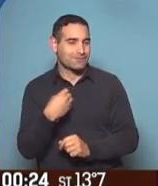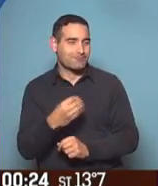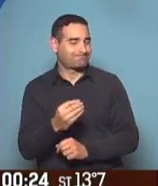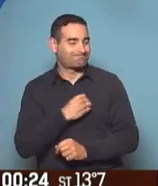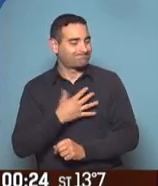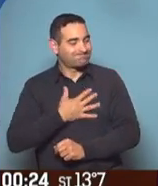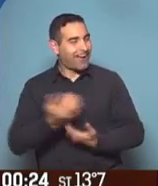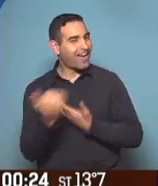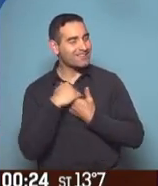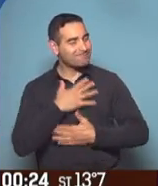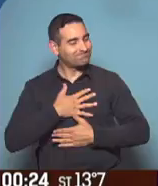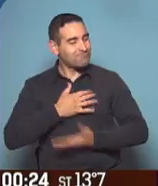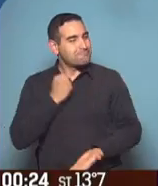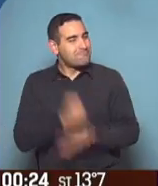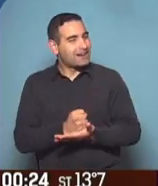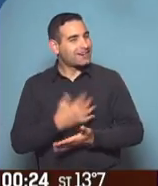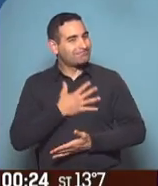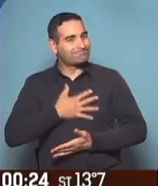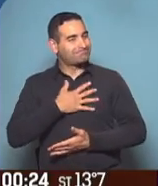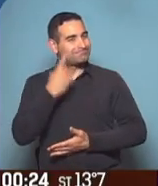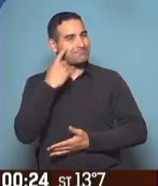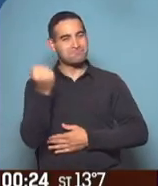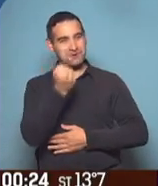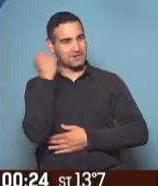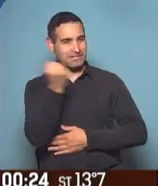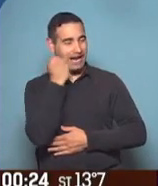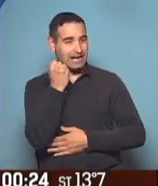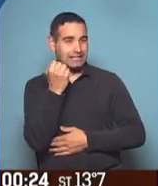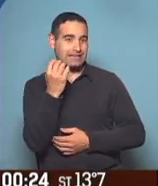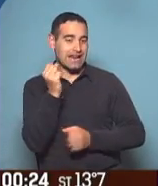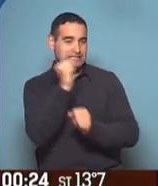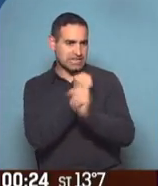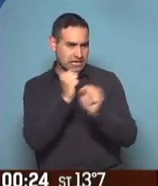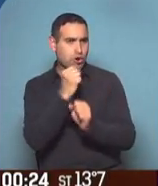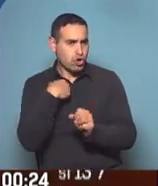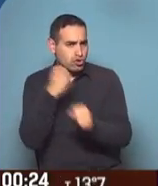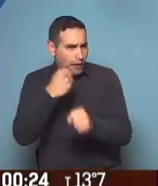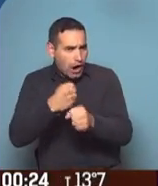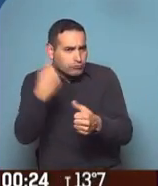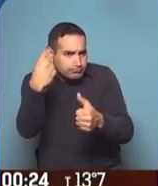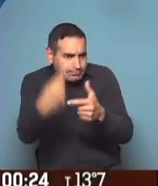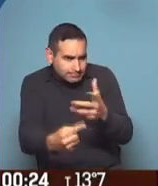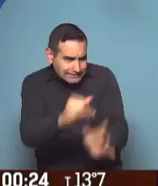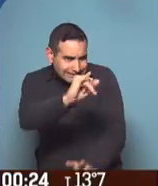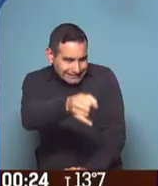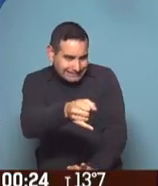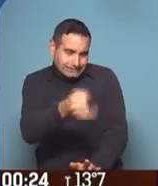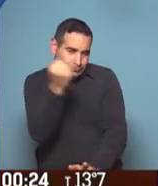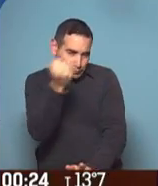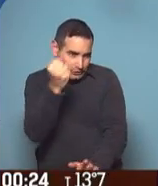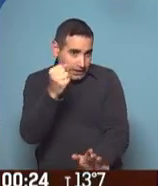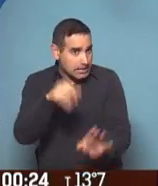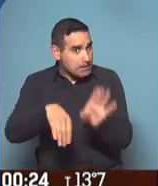íntima que lo siento como algo importante en mi vida aunque científicamente hechos otras muchas otras cosas más importantes